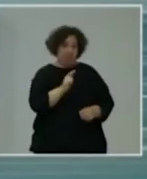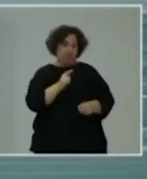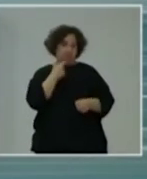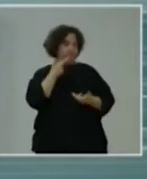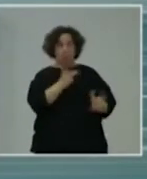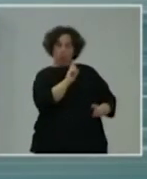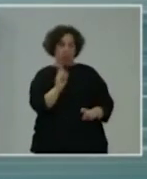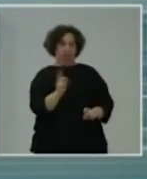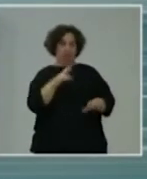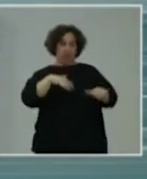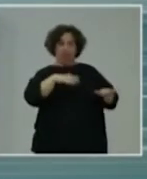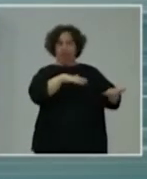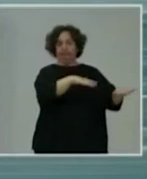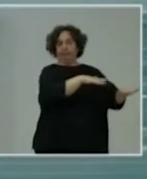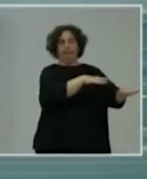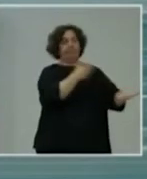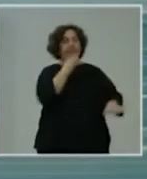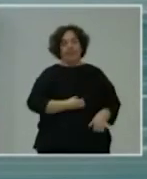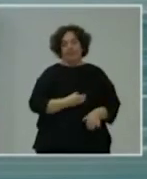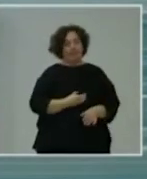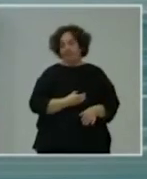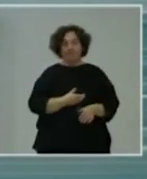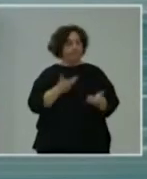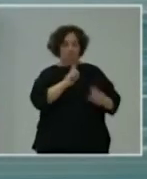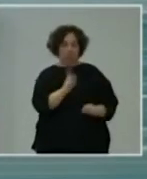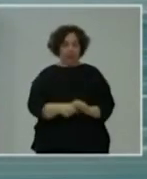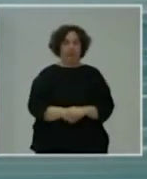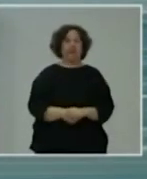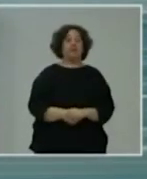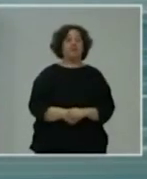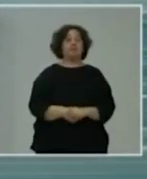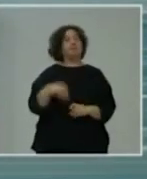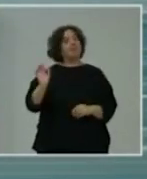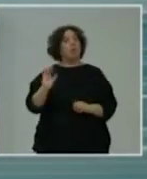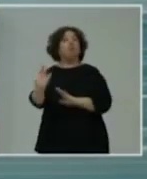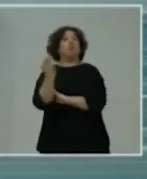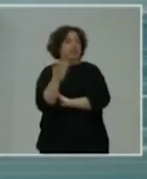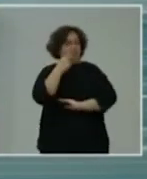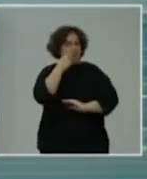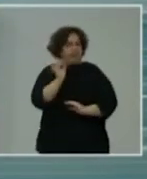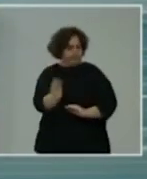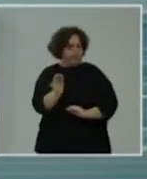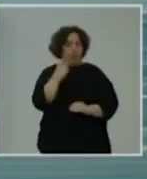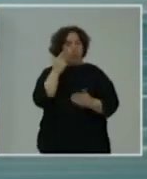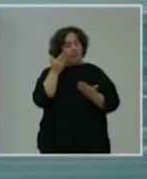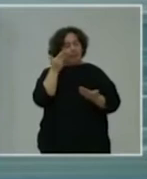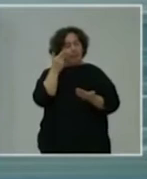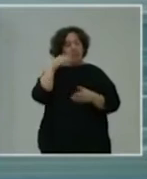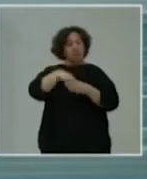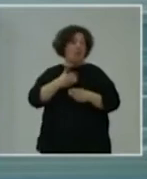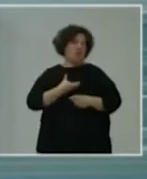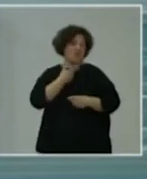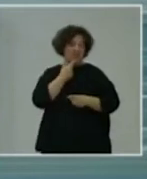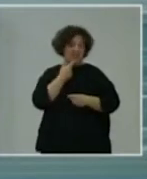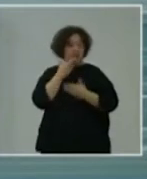este tipo de cabalgatas itinerantes. Es cierto que había una propuesta muy interesante y se ha valorado del Ayuntamiento de Santander,